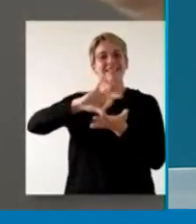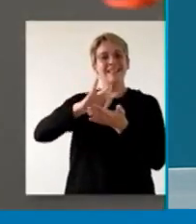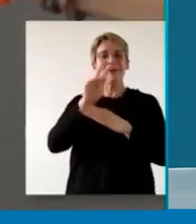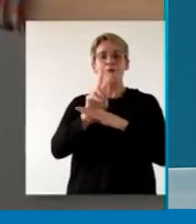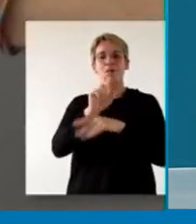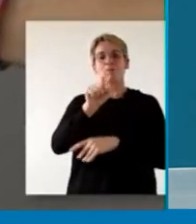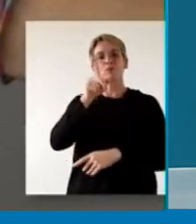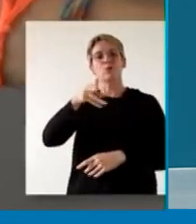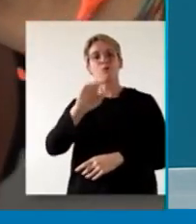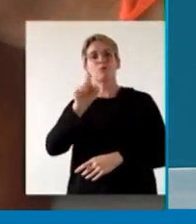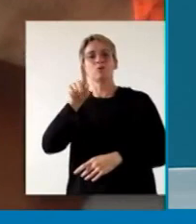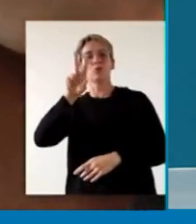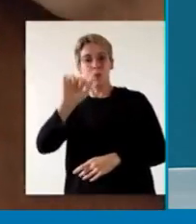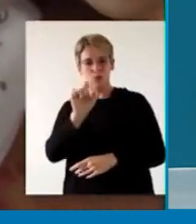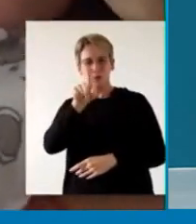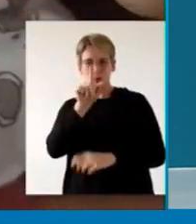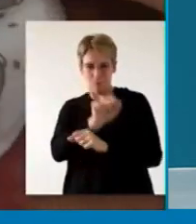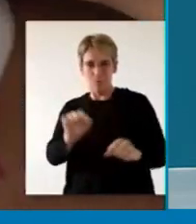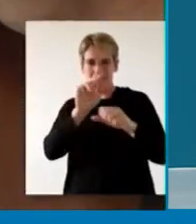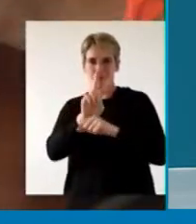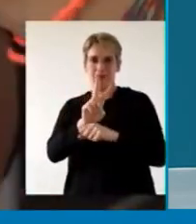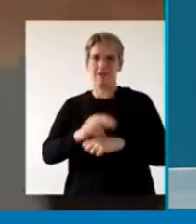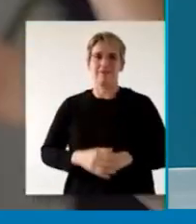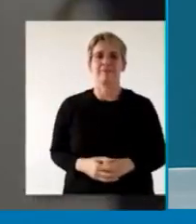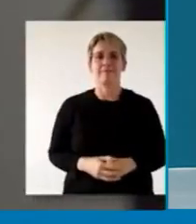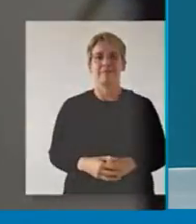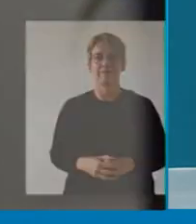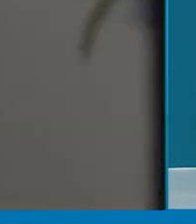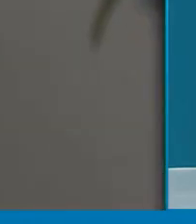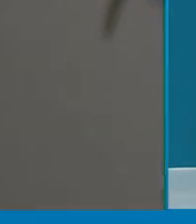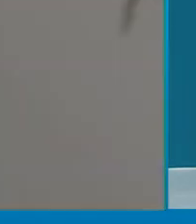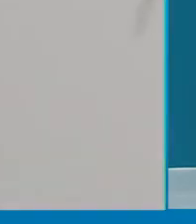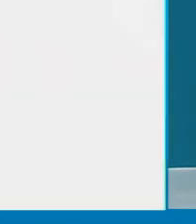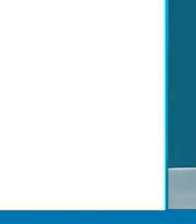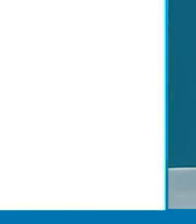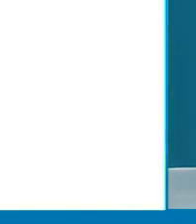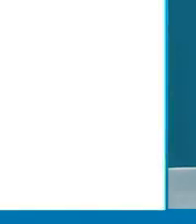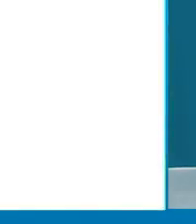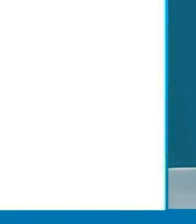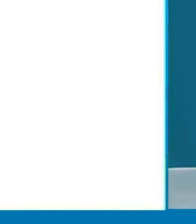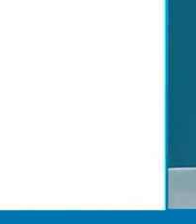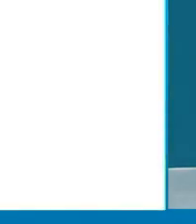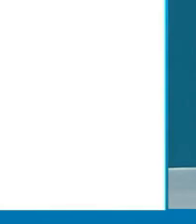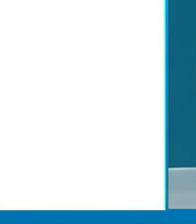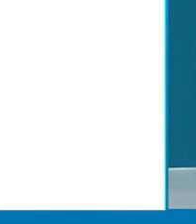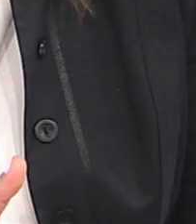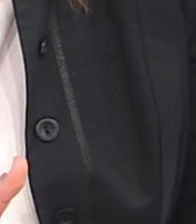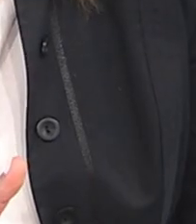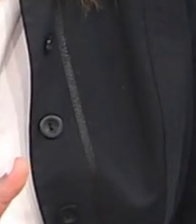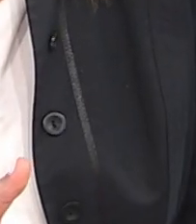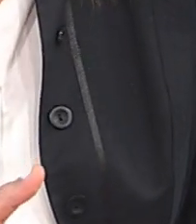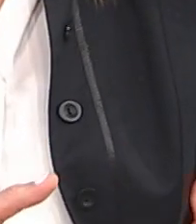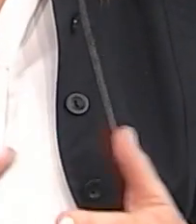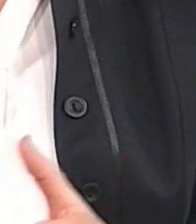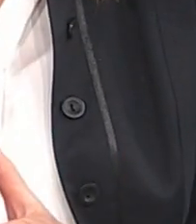y que Es lógico que la población no las vea porque se requieren al corto plazo y esa transformación en la política pública es difícil hacerla a